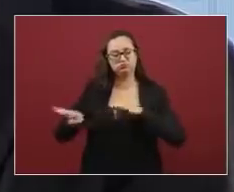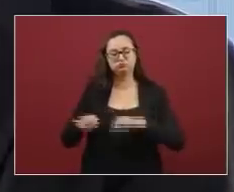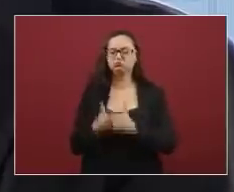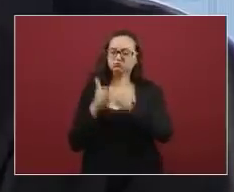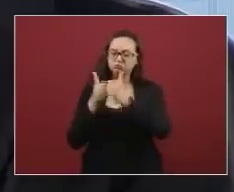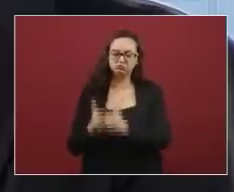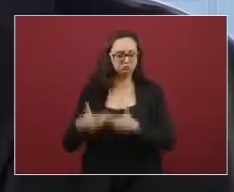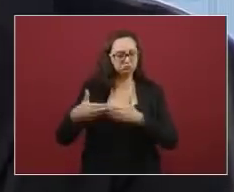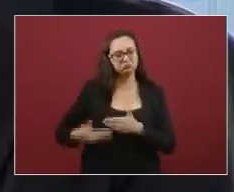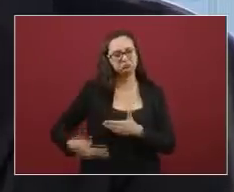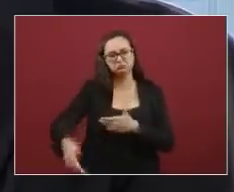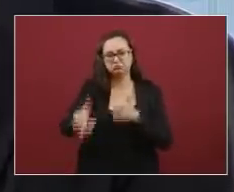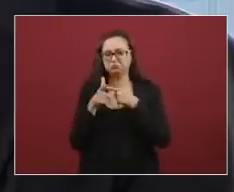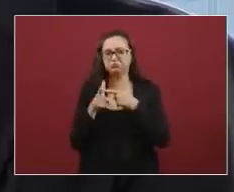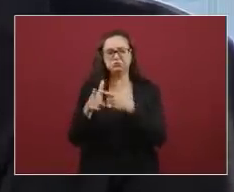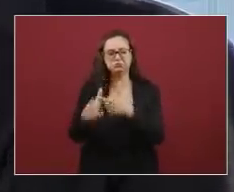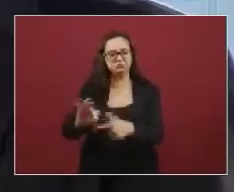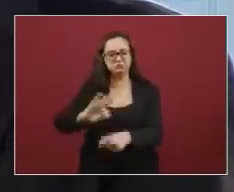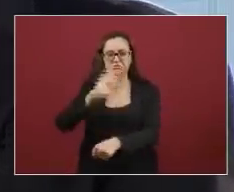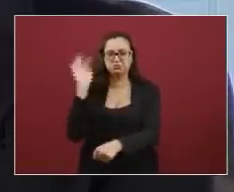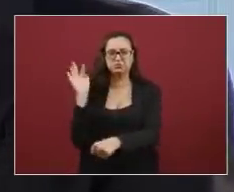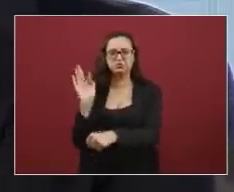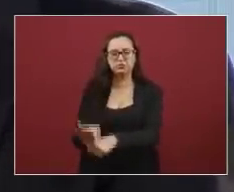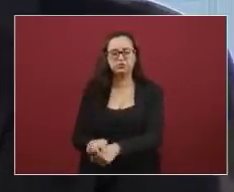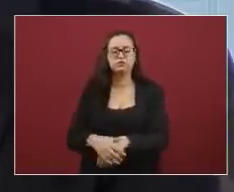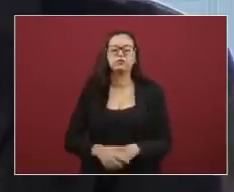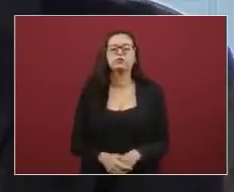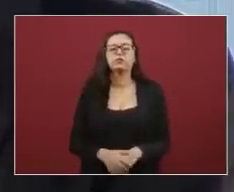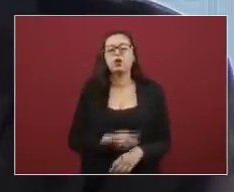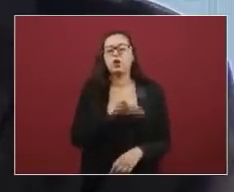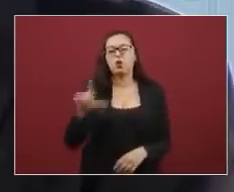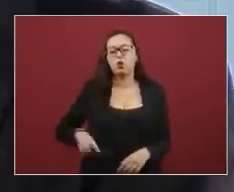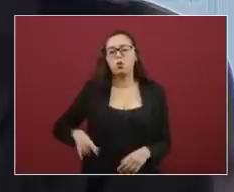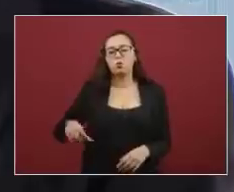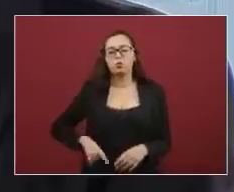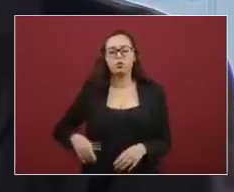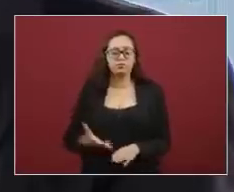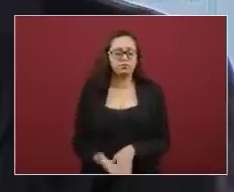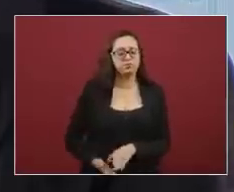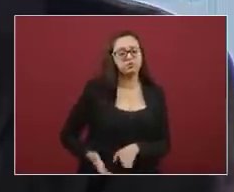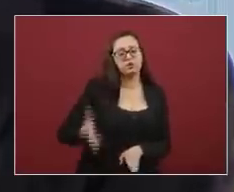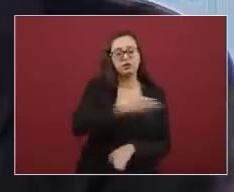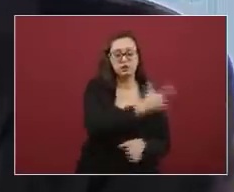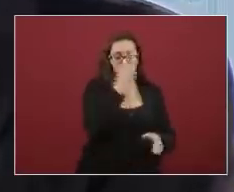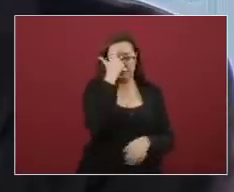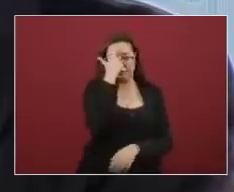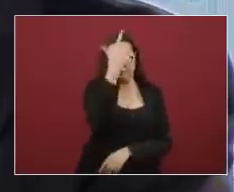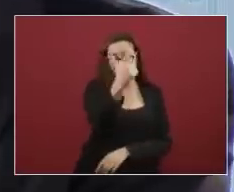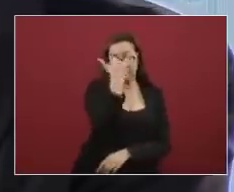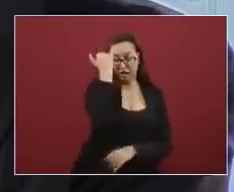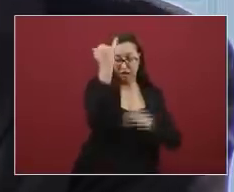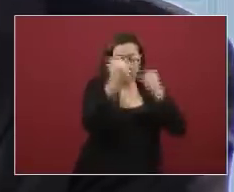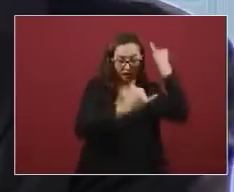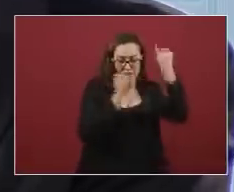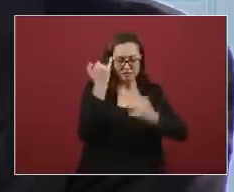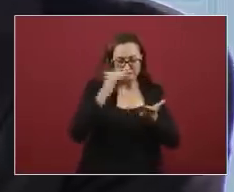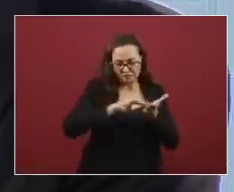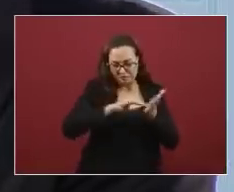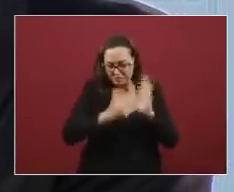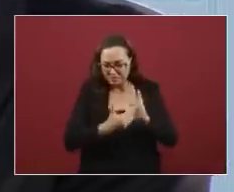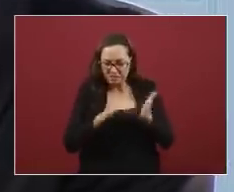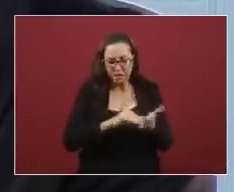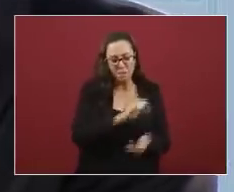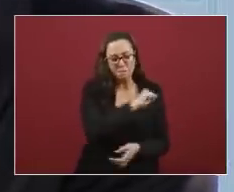trabajo. El anterior gobierno, además, creó todo un sistema perverso que ni él